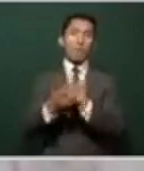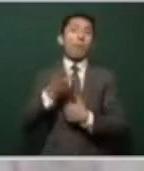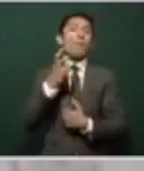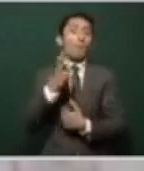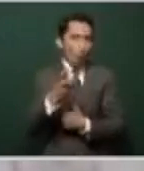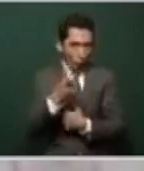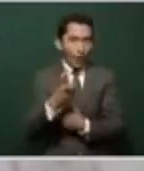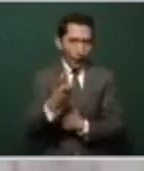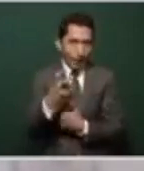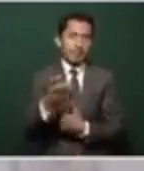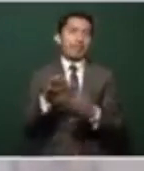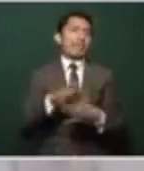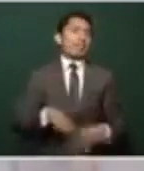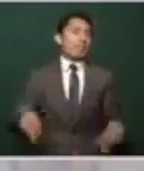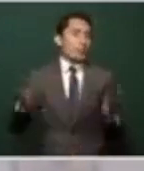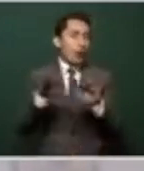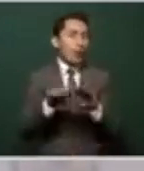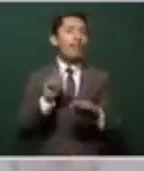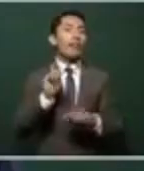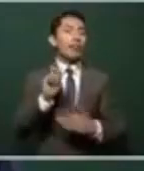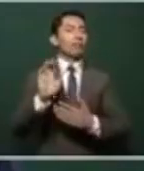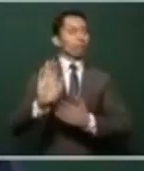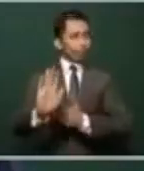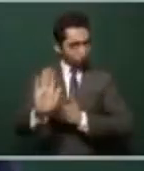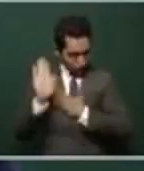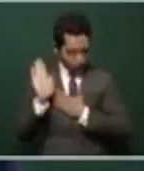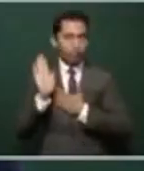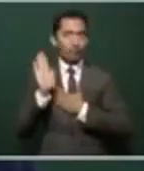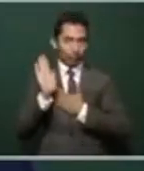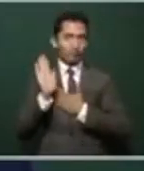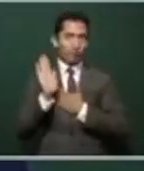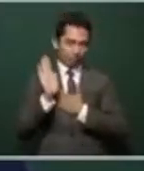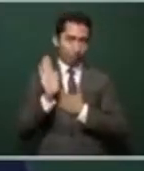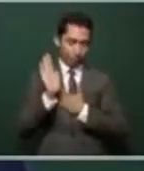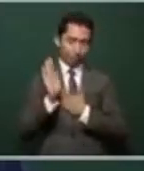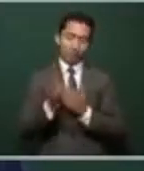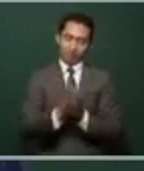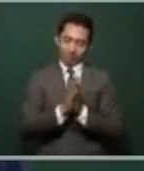compromiso de que haya